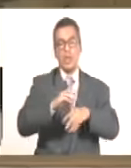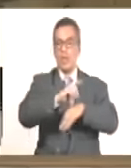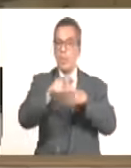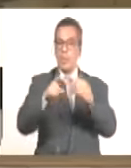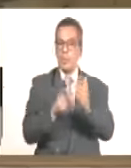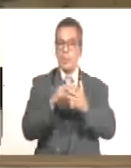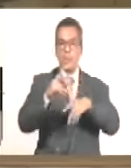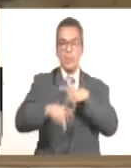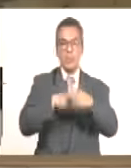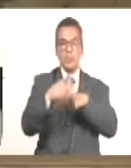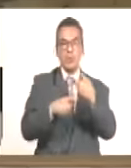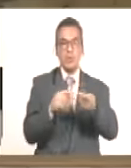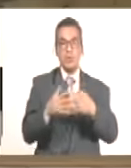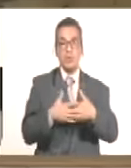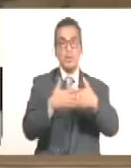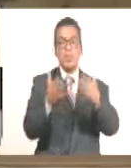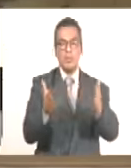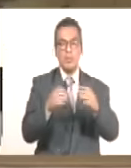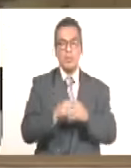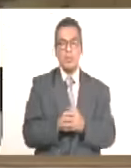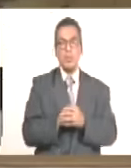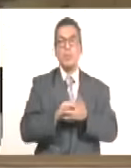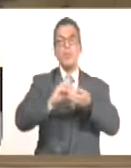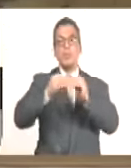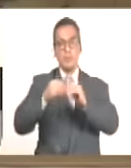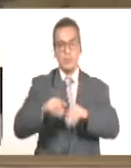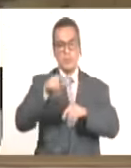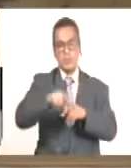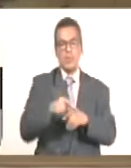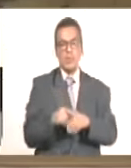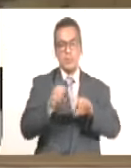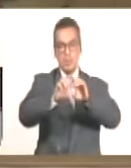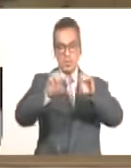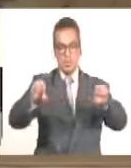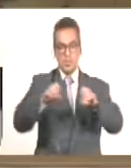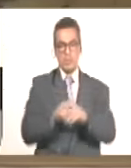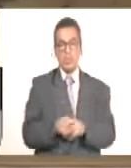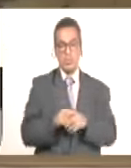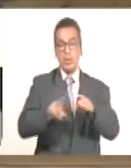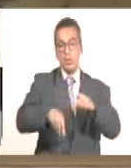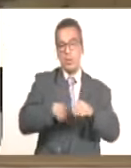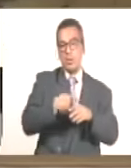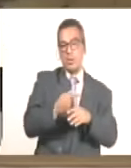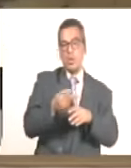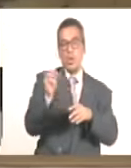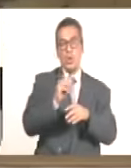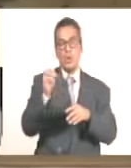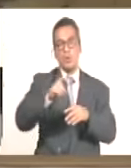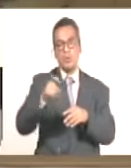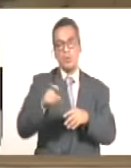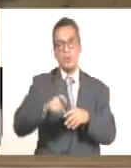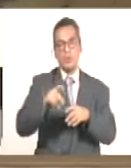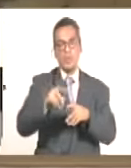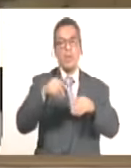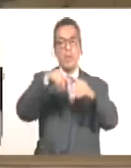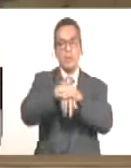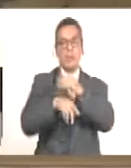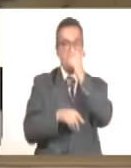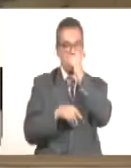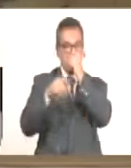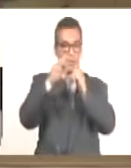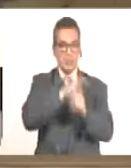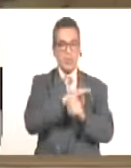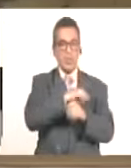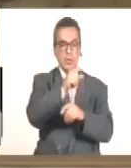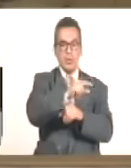completar los procesos de habilitación, rehabilitación, educación, capacitación o los necesarios para la inclusión